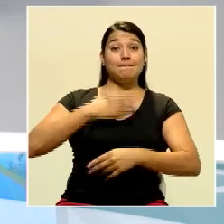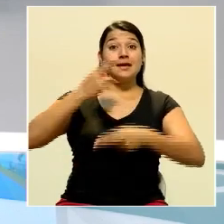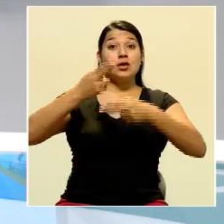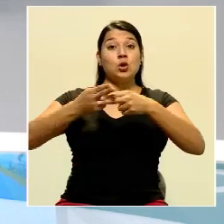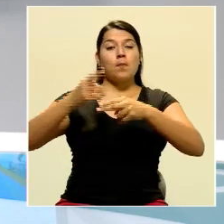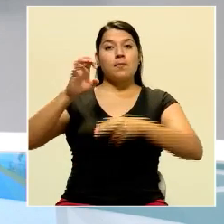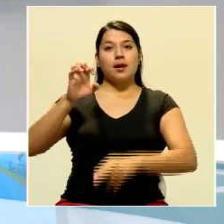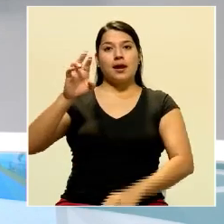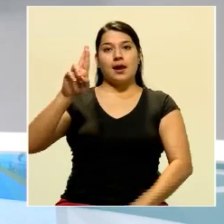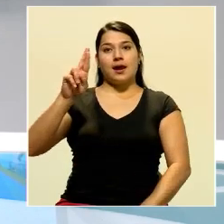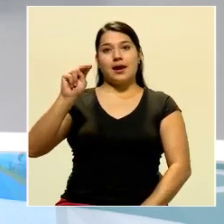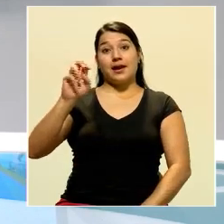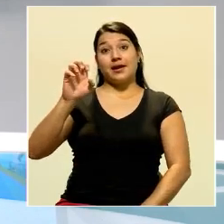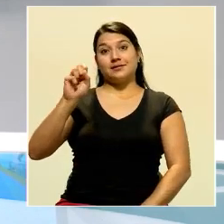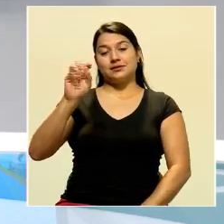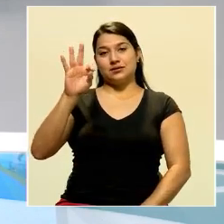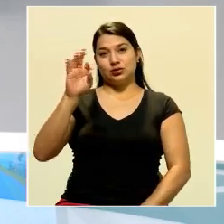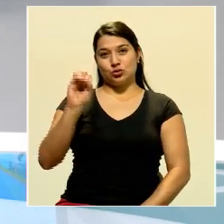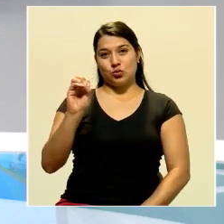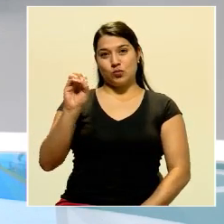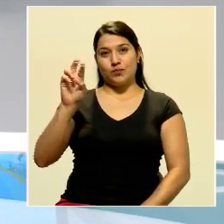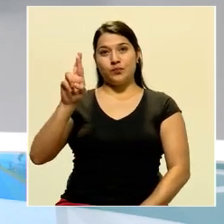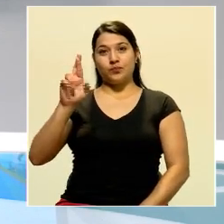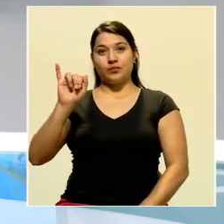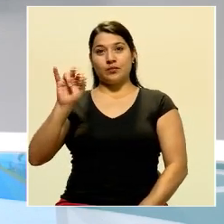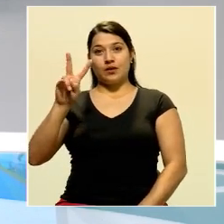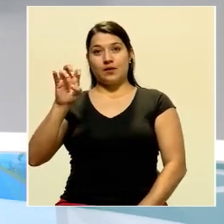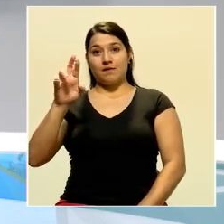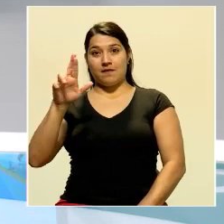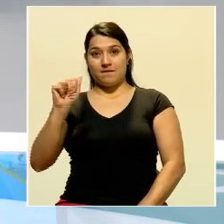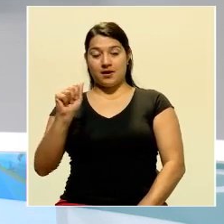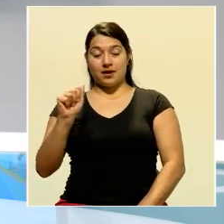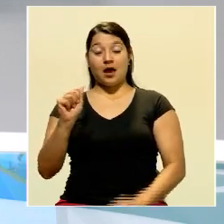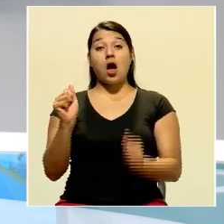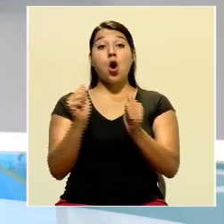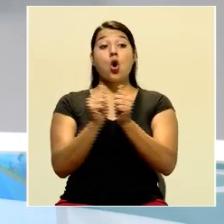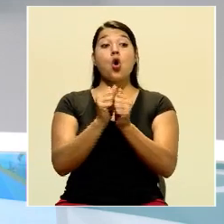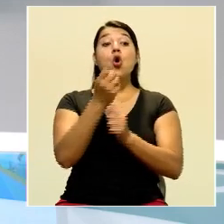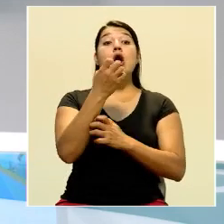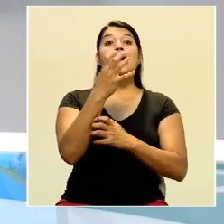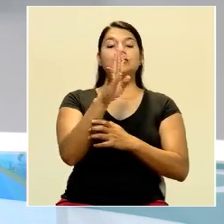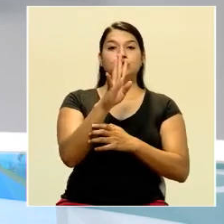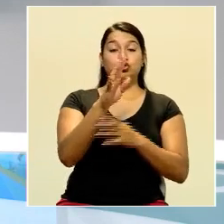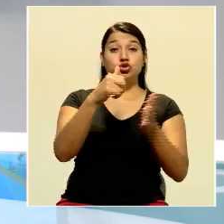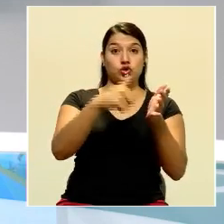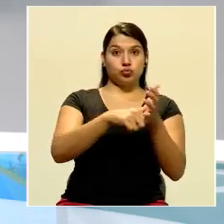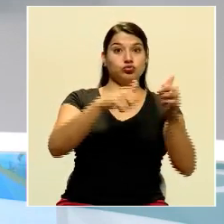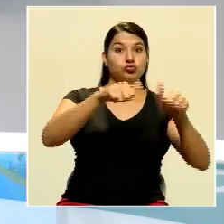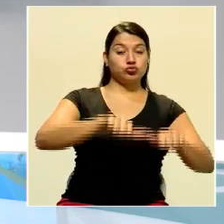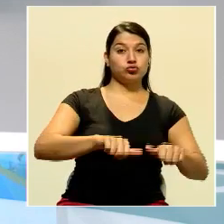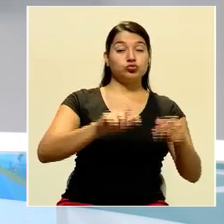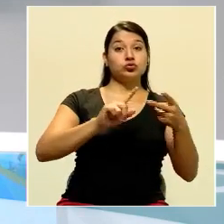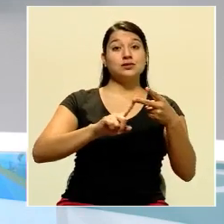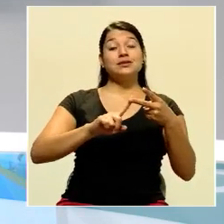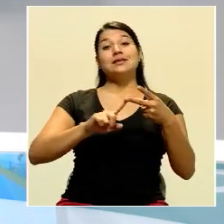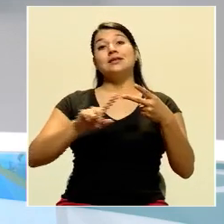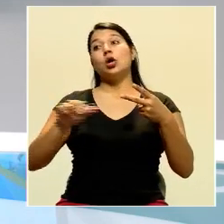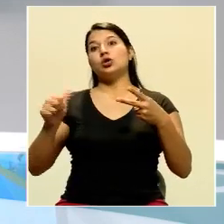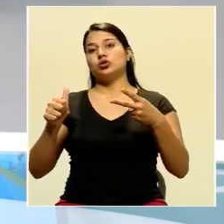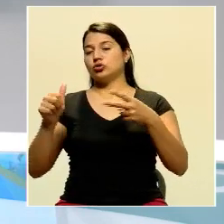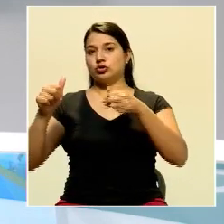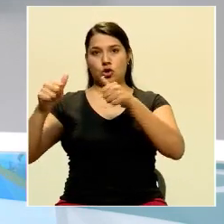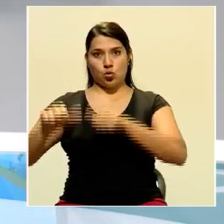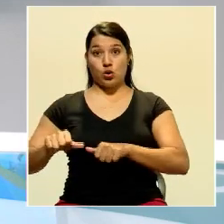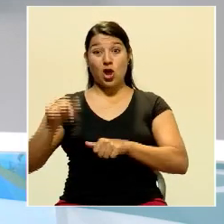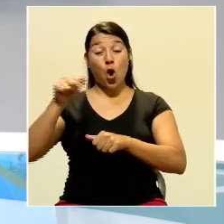Soy Ernesto Rivera. Con 40 votos a favor y 14 en contra, los diputados aprobaron hoy en